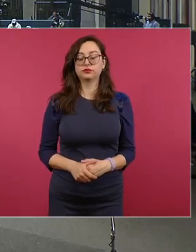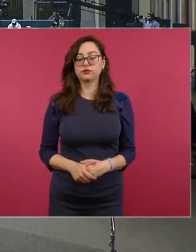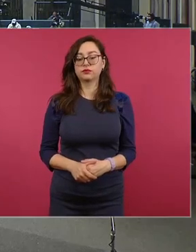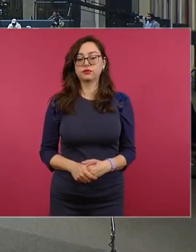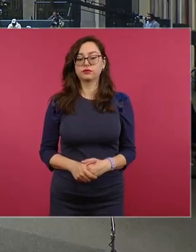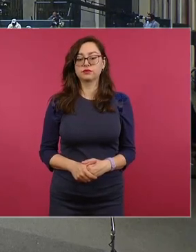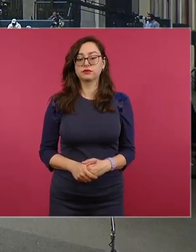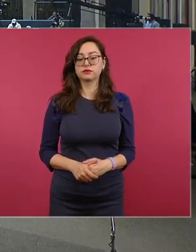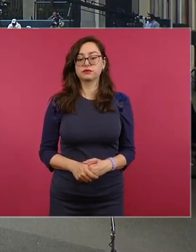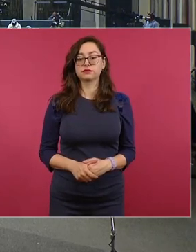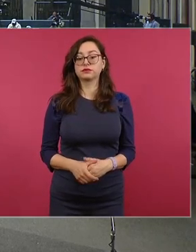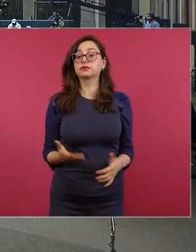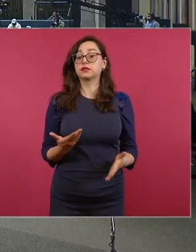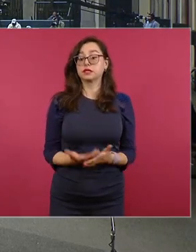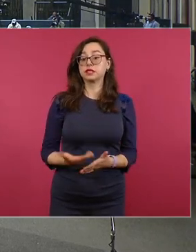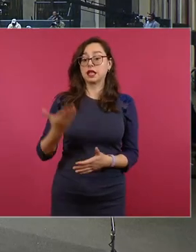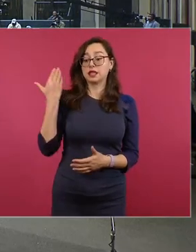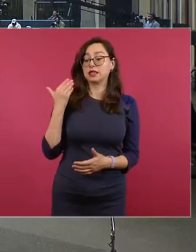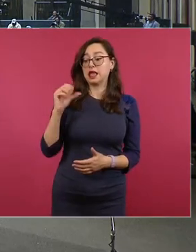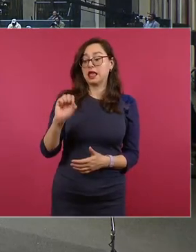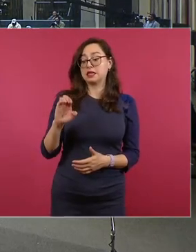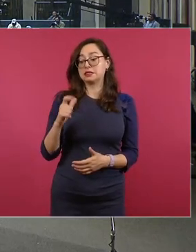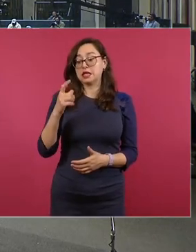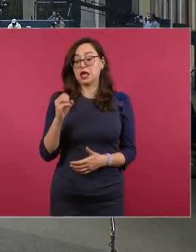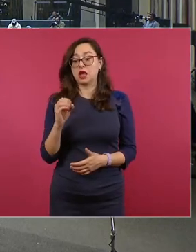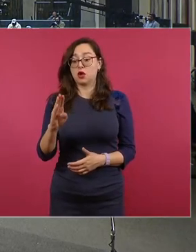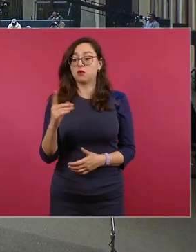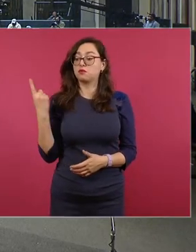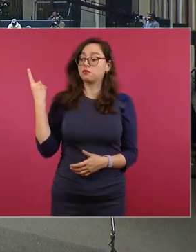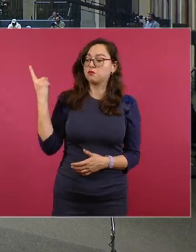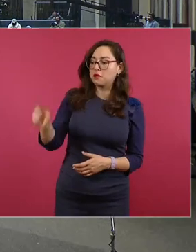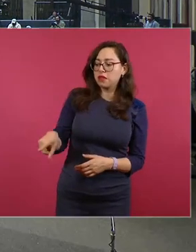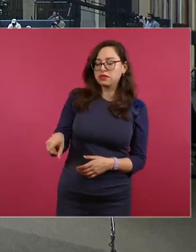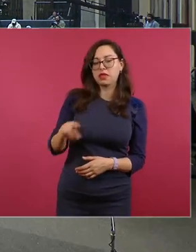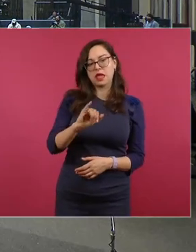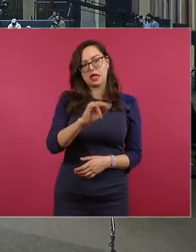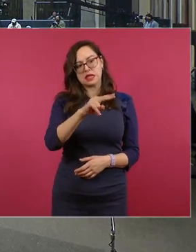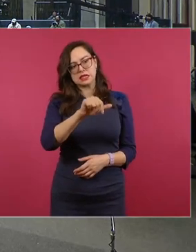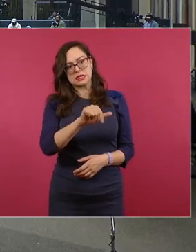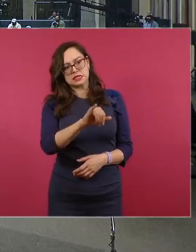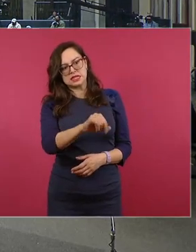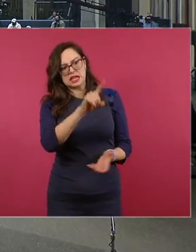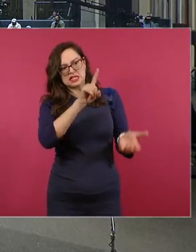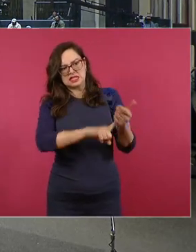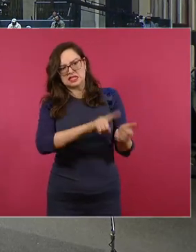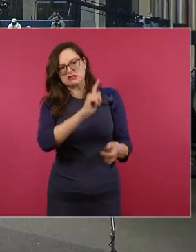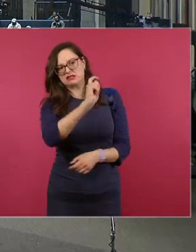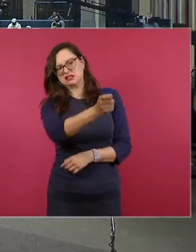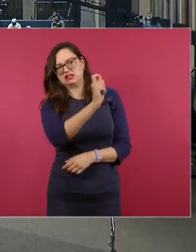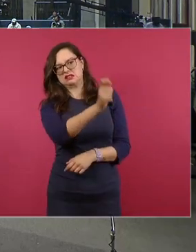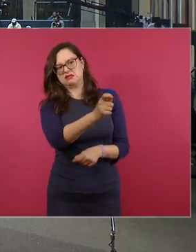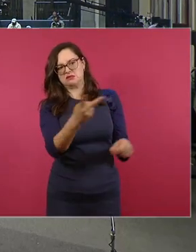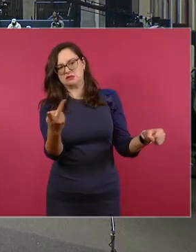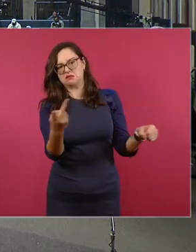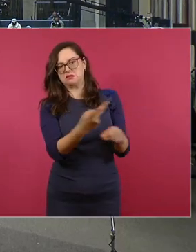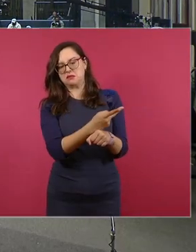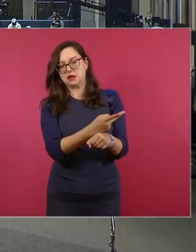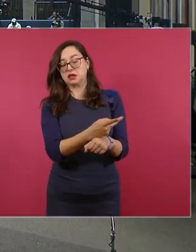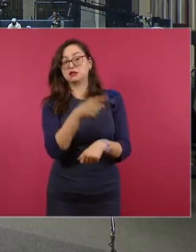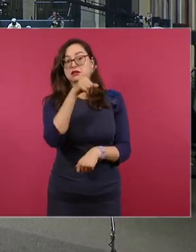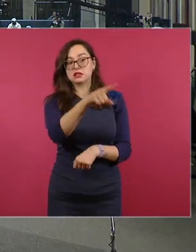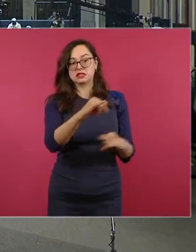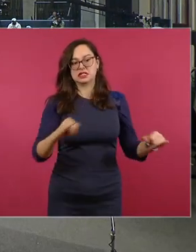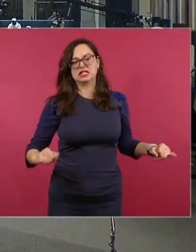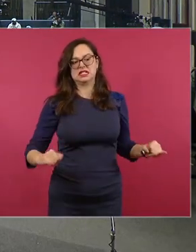de Gobernación de investigar lo que ocurre en el INAI, lo que ocurre en esa que yo denomino cueva